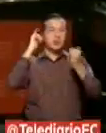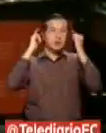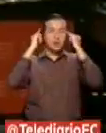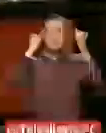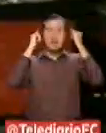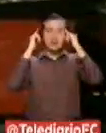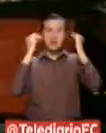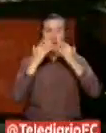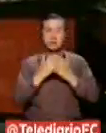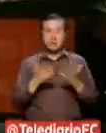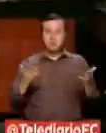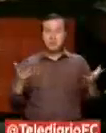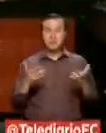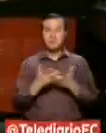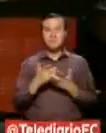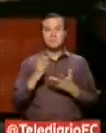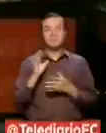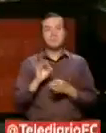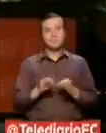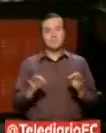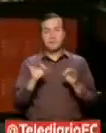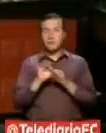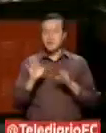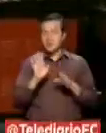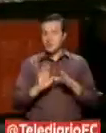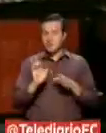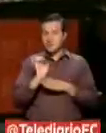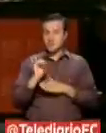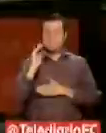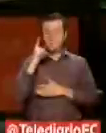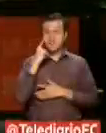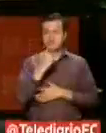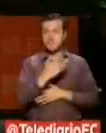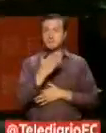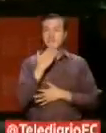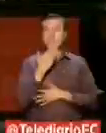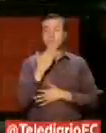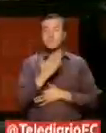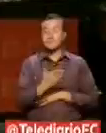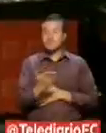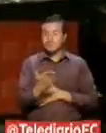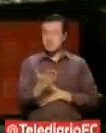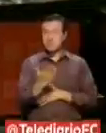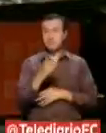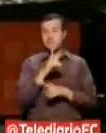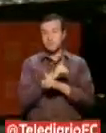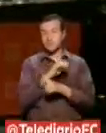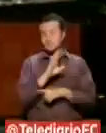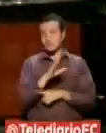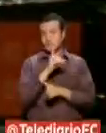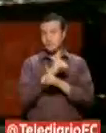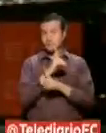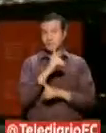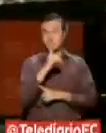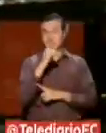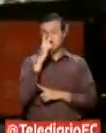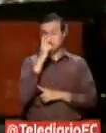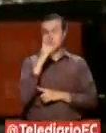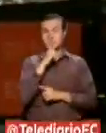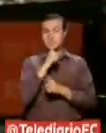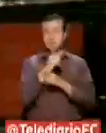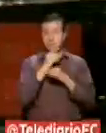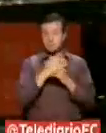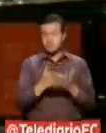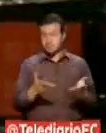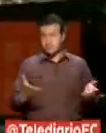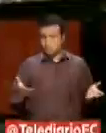favor de las partes más vulnerables del Ecuador, más aún cuando se encuentran con esta discapacidad visual que de alguna